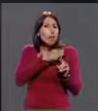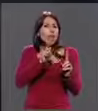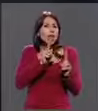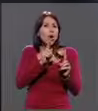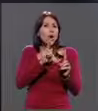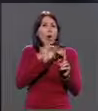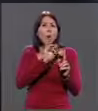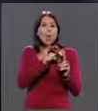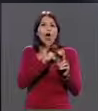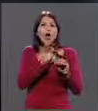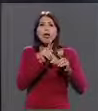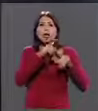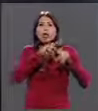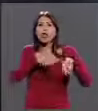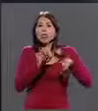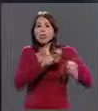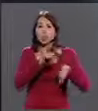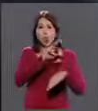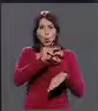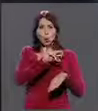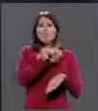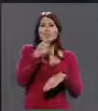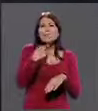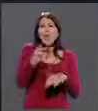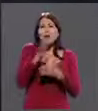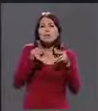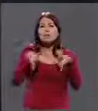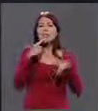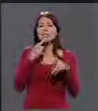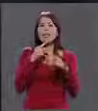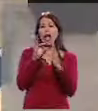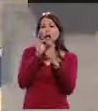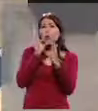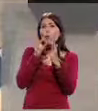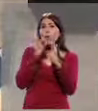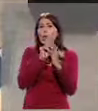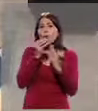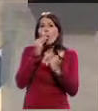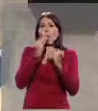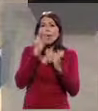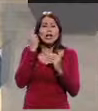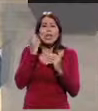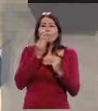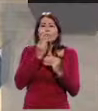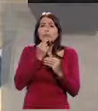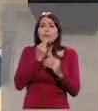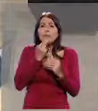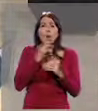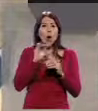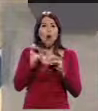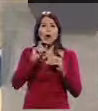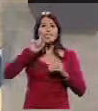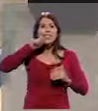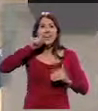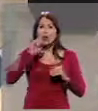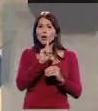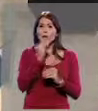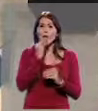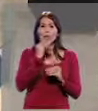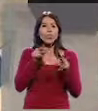que sacar de la dieta usted me menciona que en la escuela de nutrición muchas veces dicen es que no volví a comer hua porque tiene mucho azúcar o no como zanahoria porque también